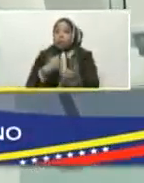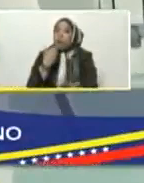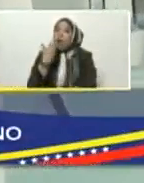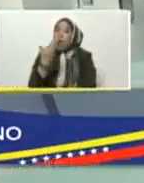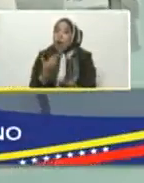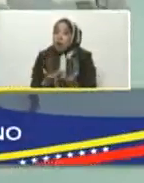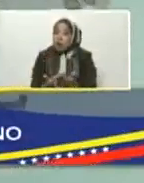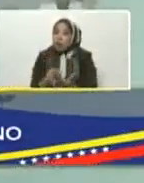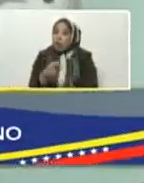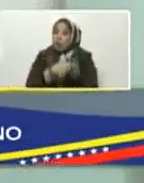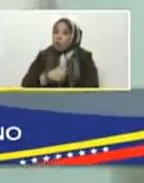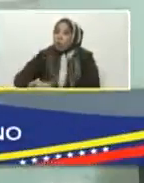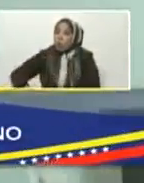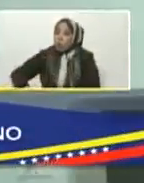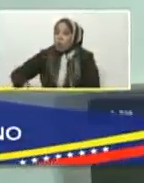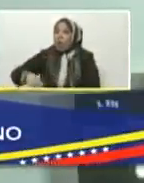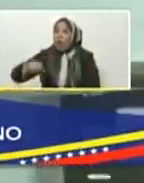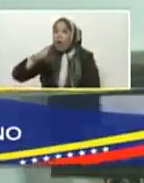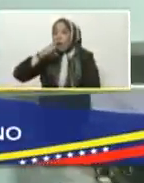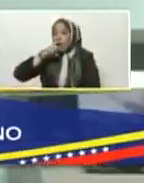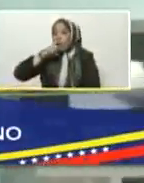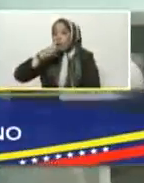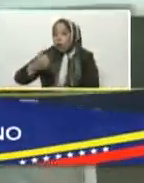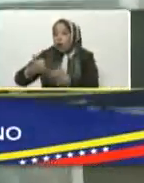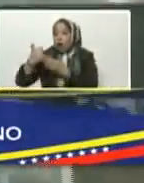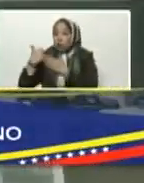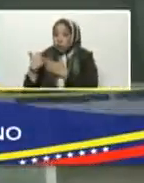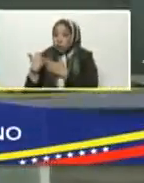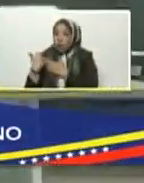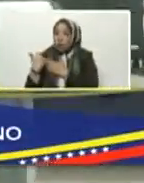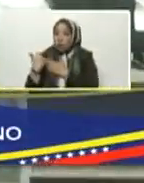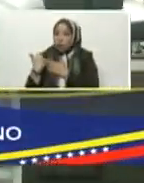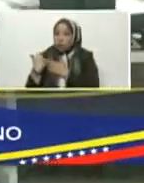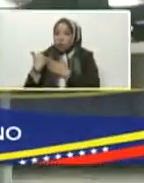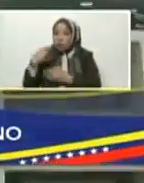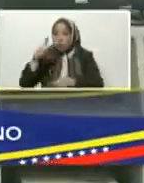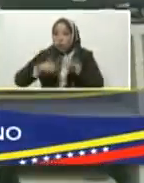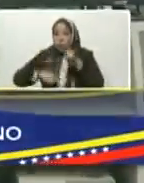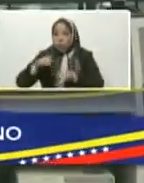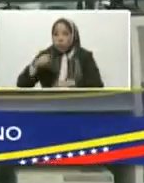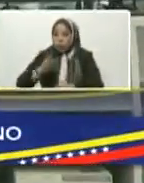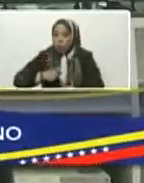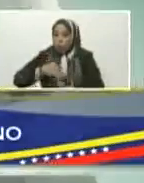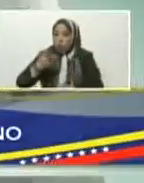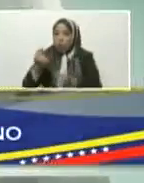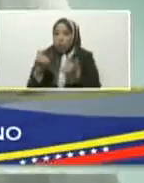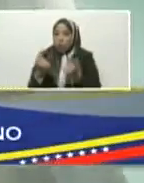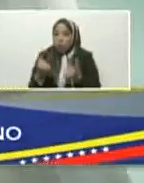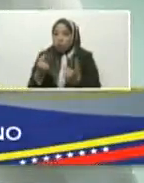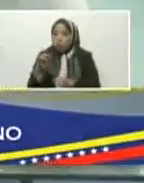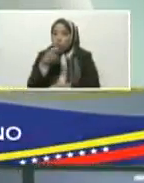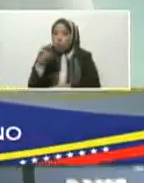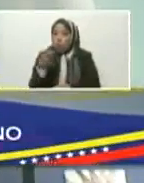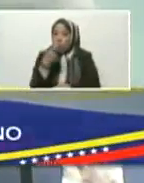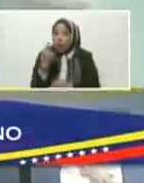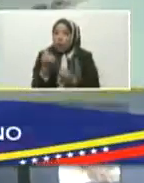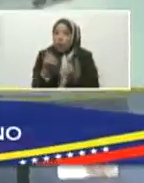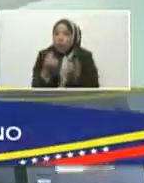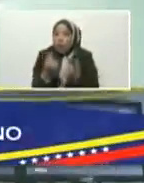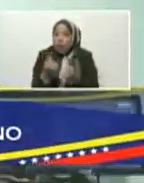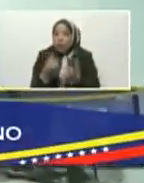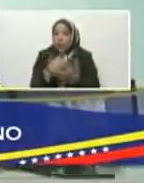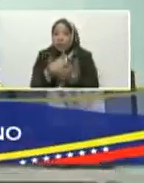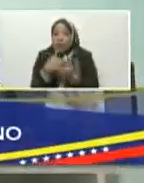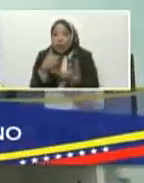Hace un par de semanas, usted se recuerda que nos dio unos recursos para poder recuperar toda la cantidad de equipos